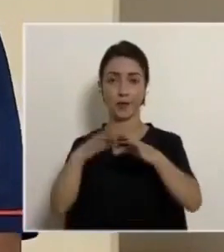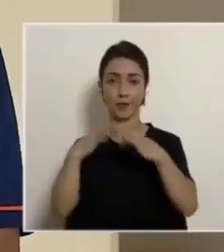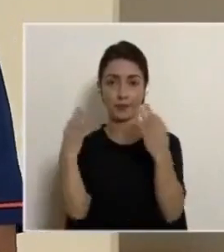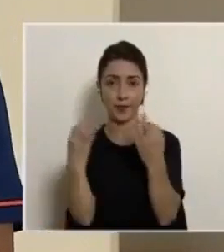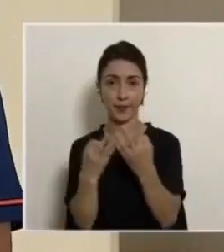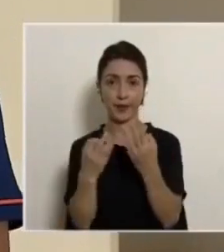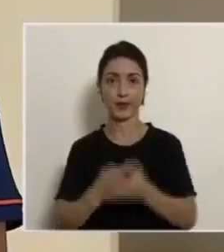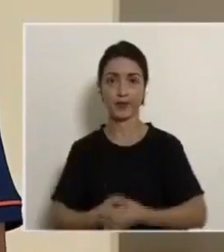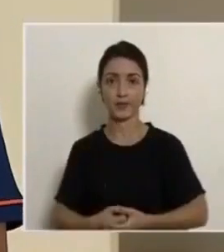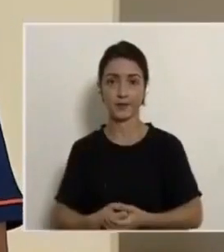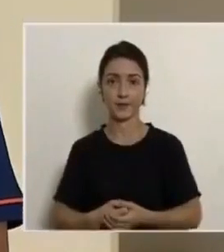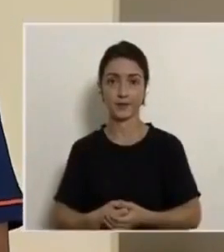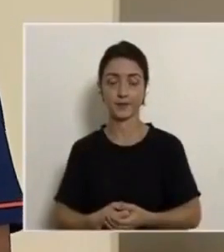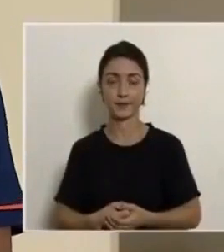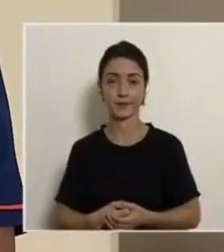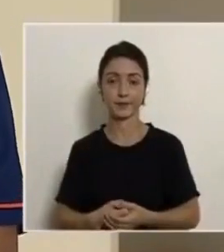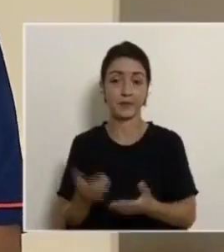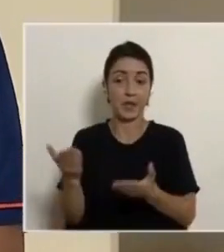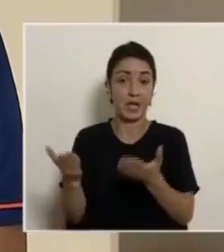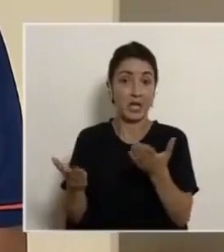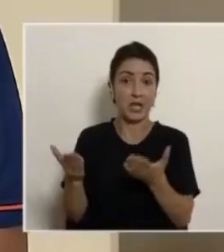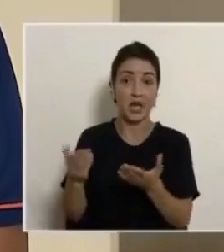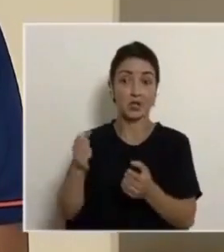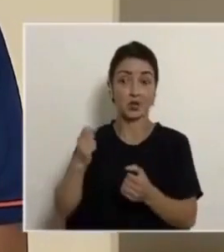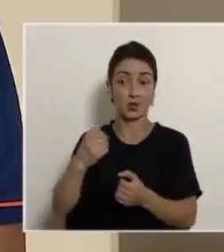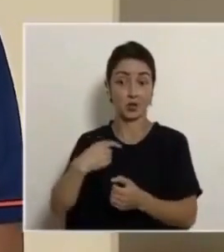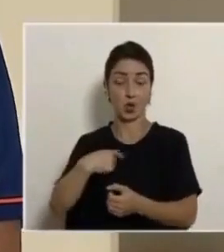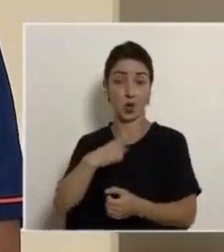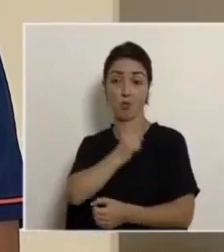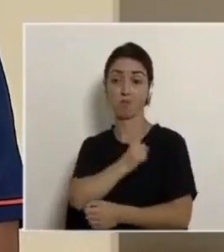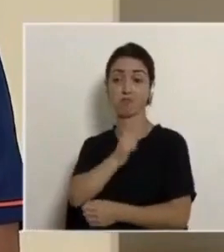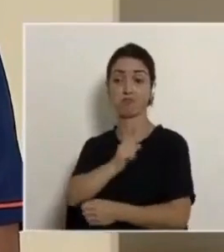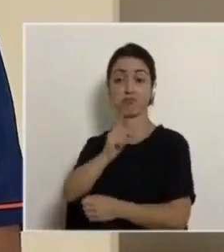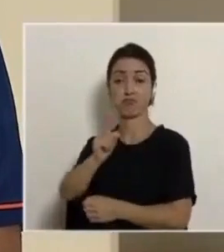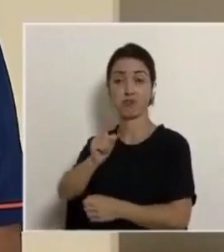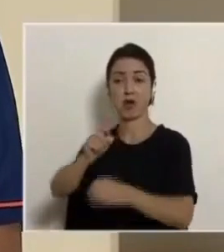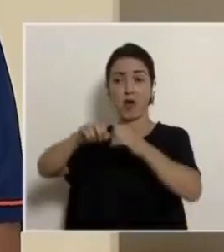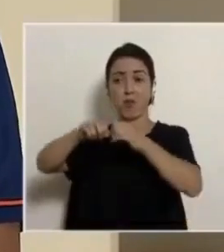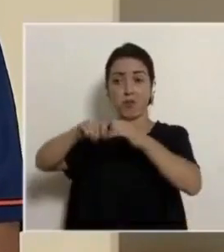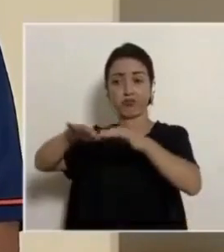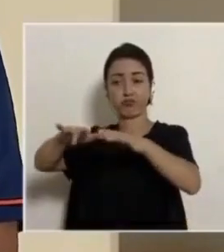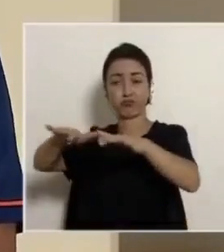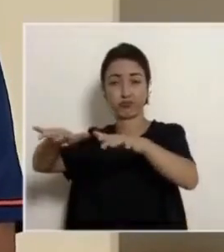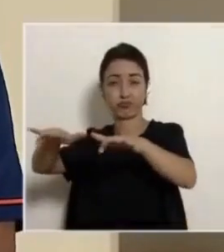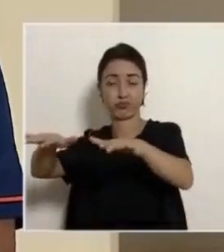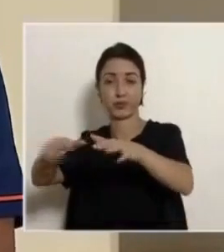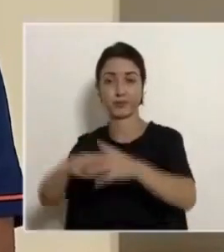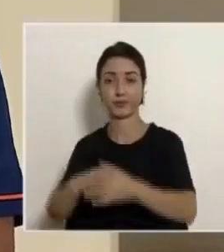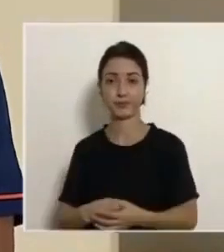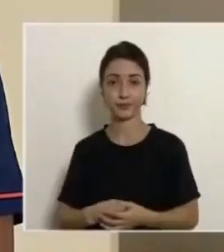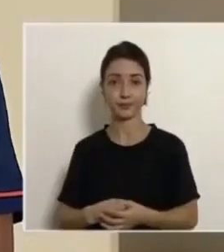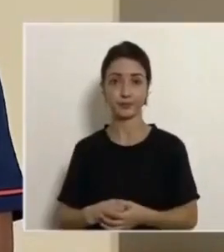familiares, que eventualmente yo podría convertirme en el foco de contagio. Y